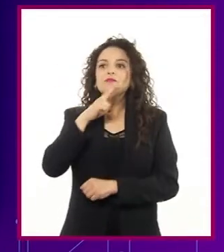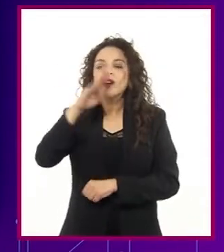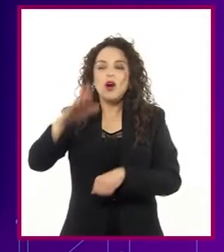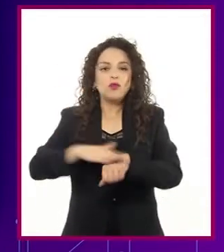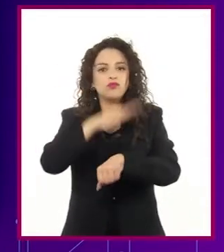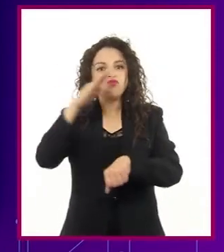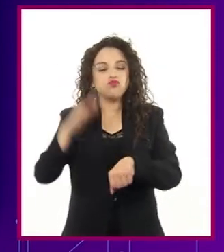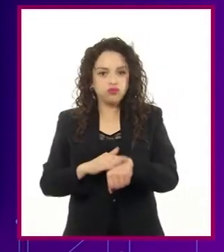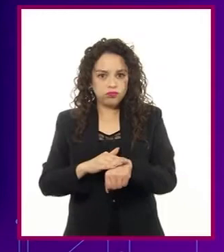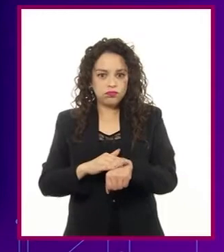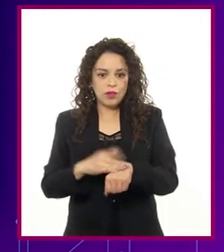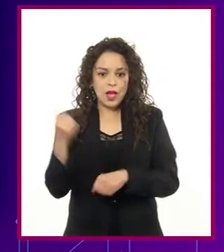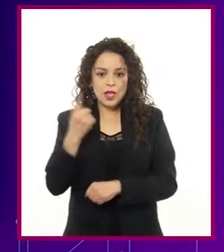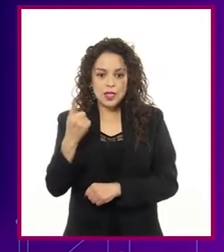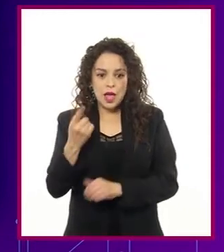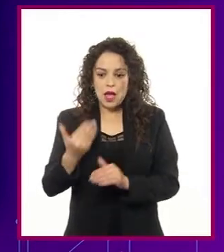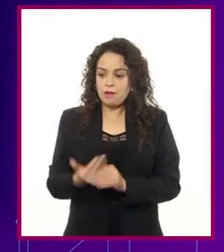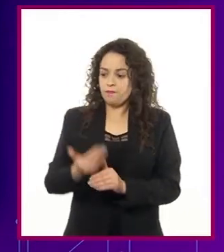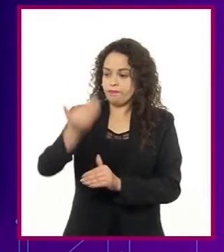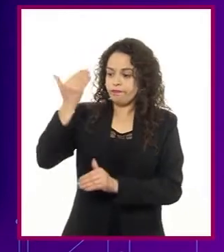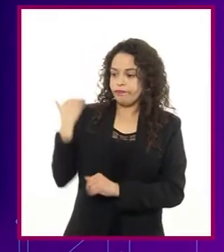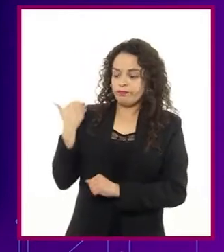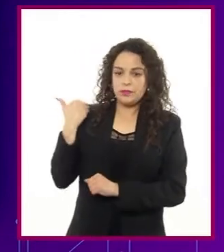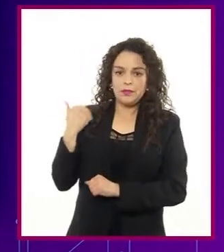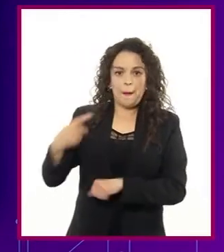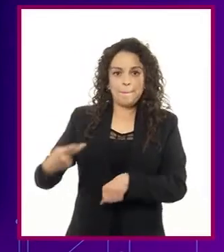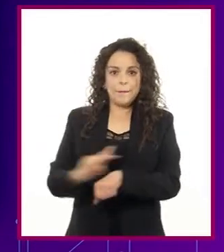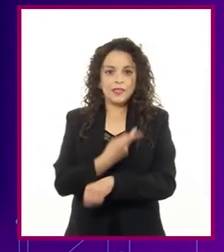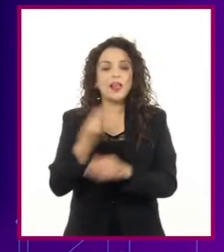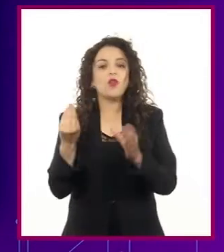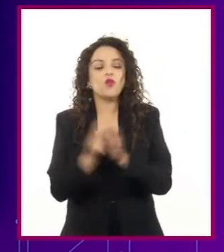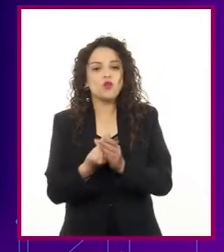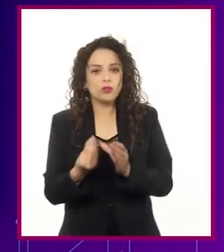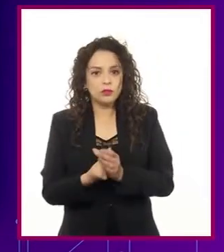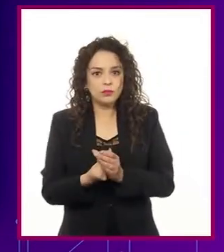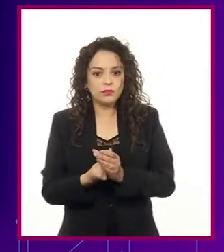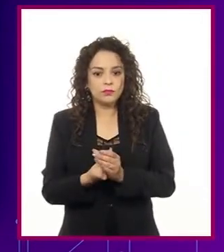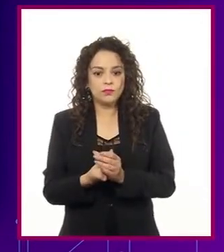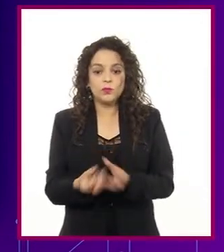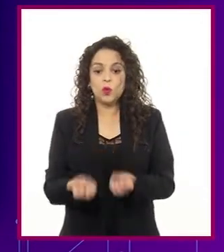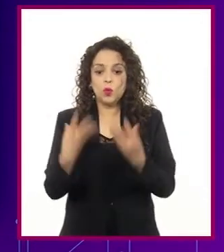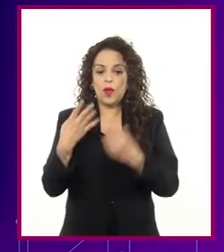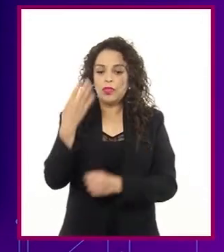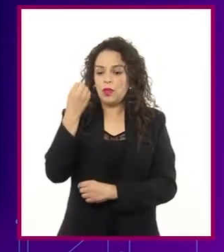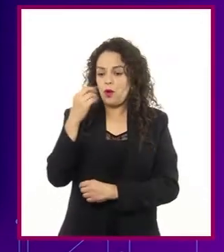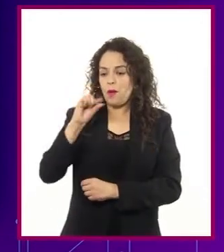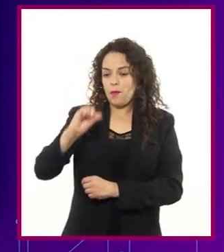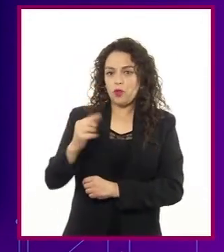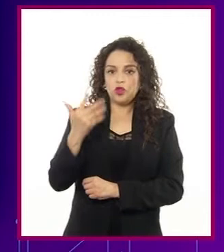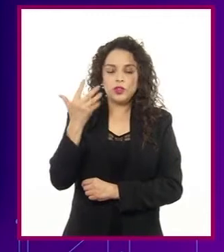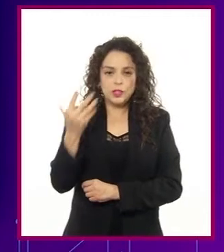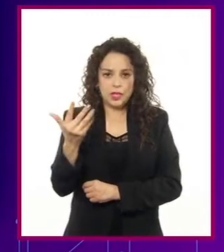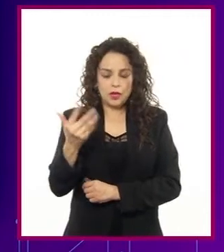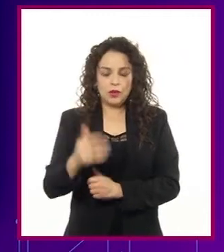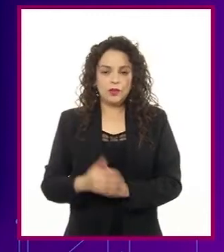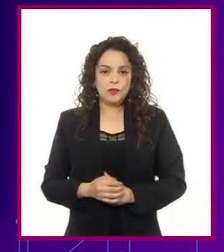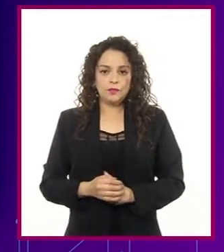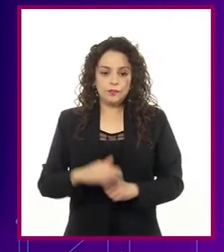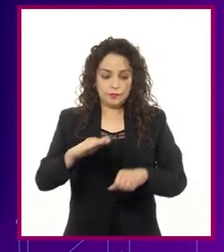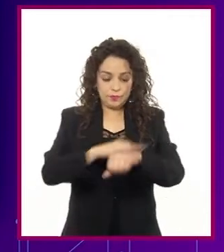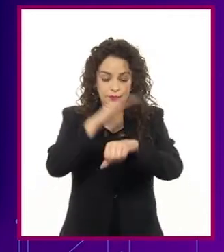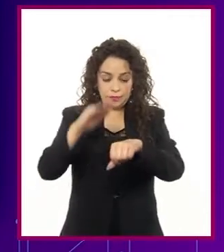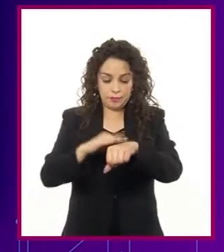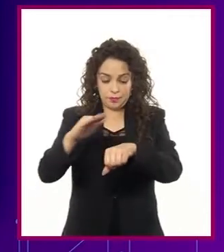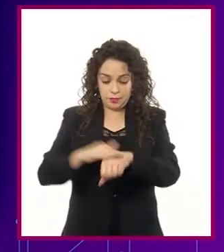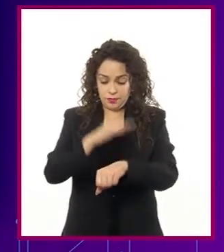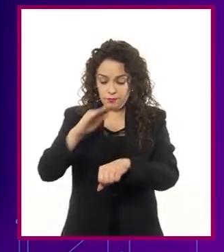respecto del que obtuvo el curso escolar anterior, que fue de 9,5. Las calificaciones que